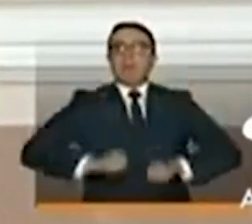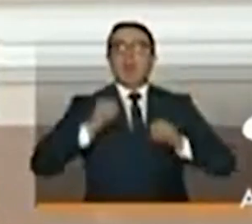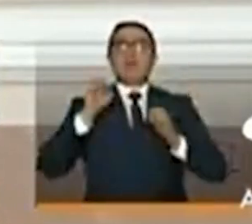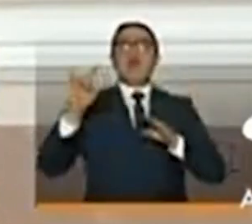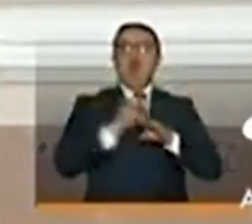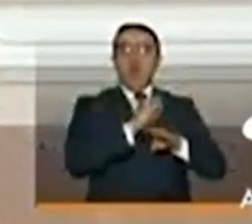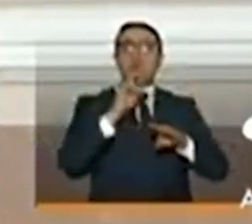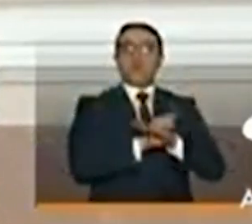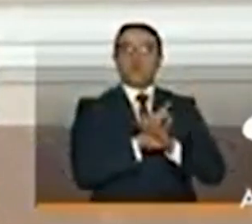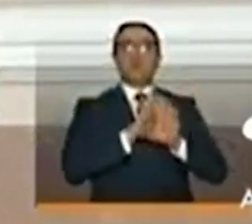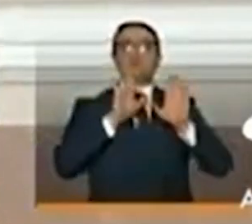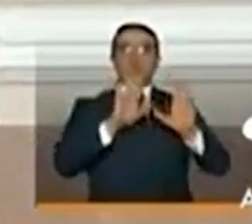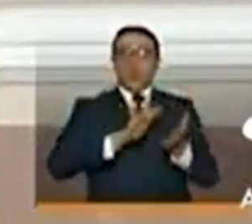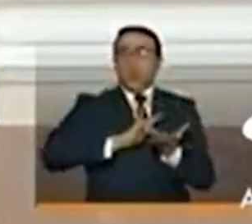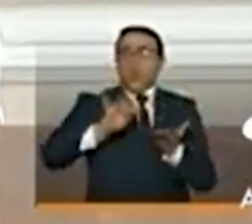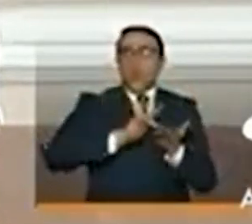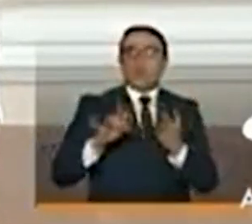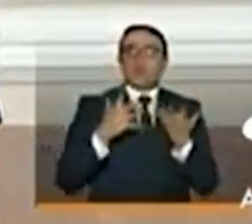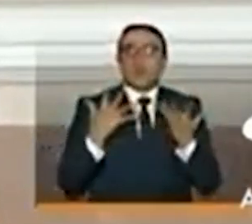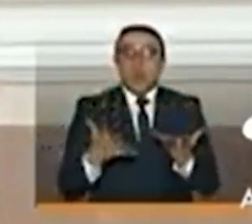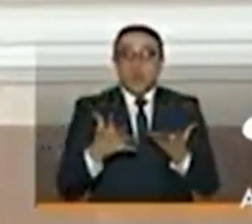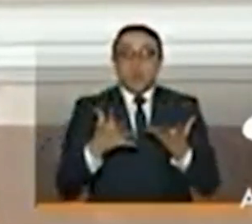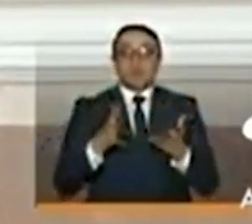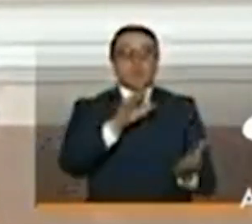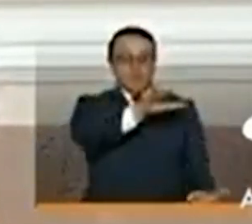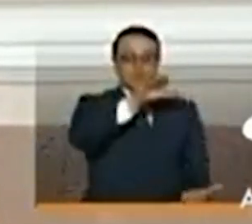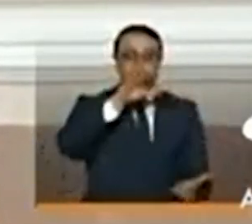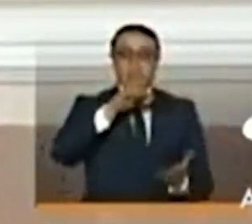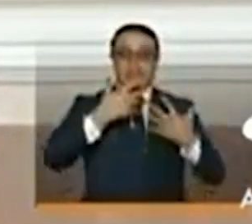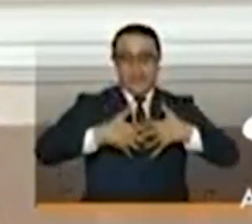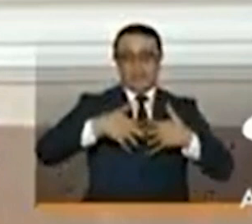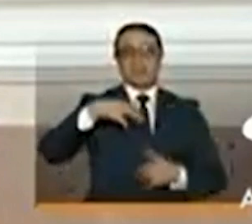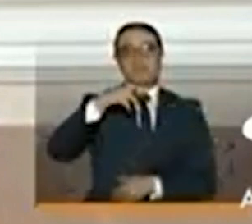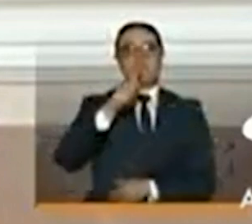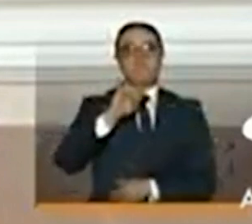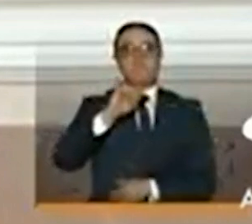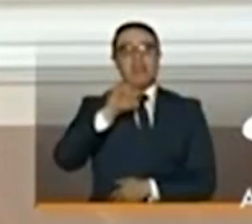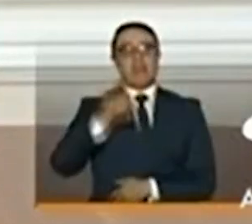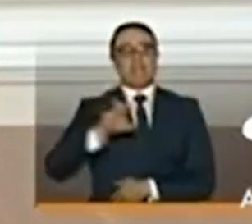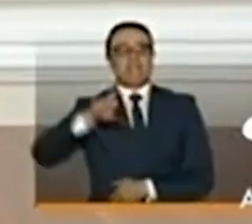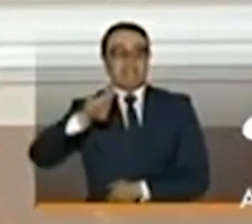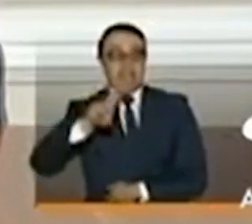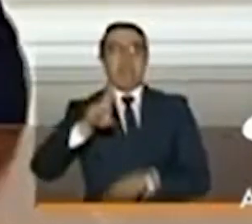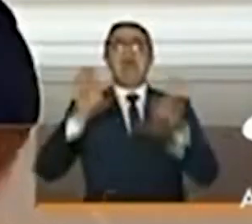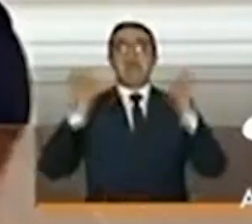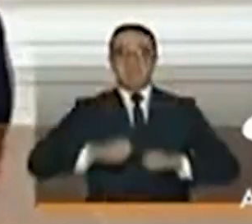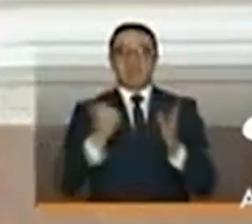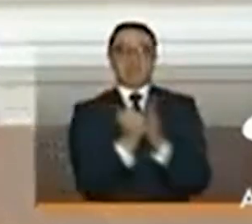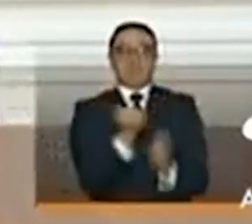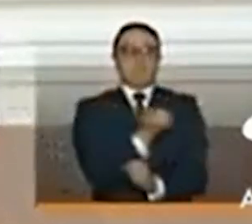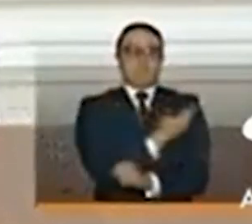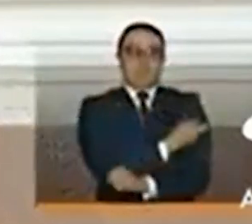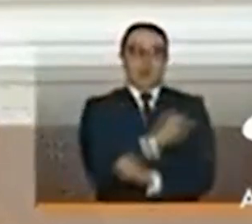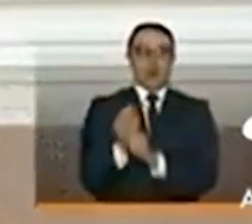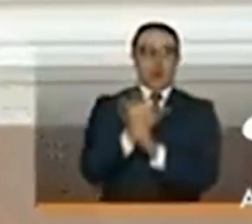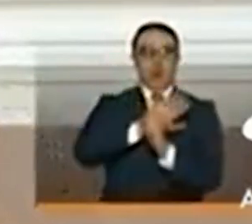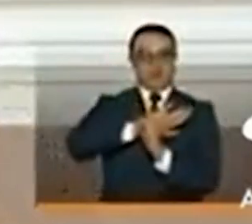emergencia puntualmente para la vacuna de la empresa farmacéutica Pfizer. Esto ha sido posible